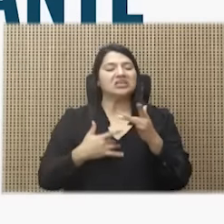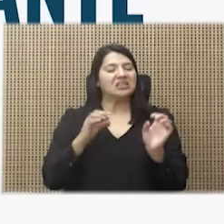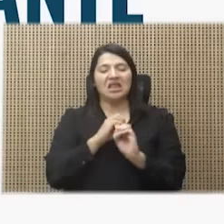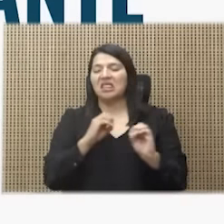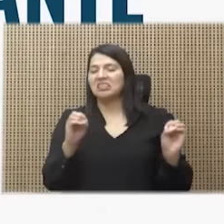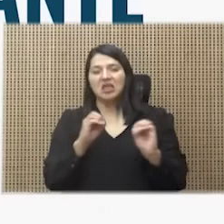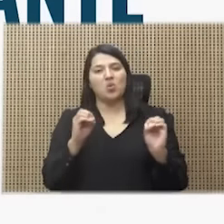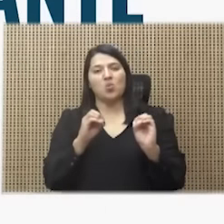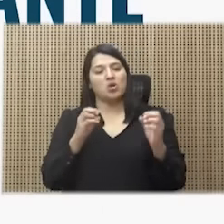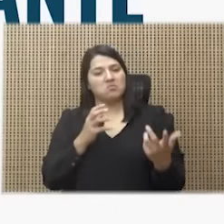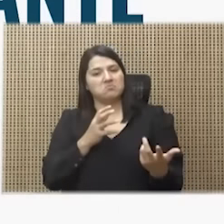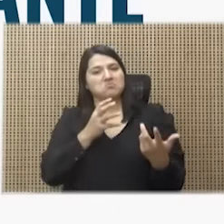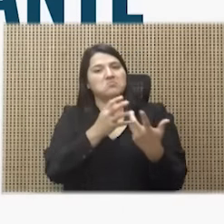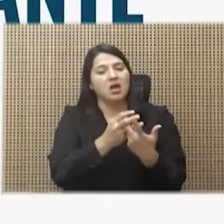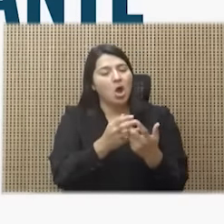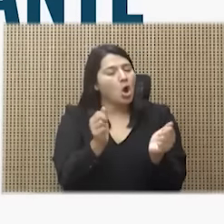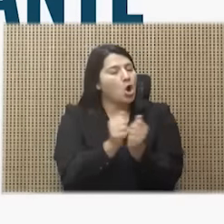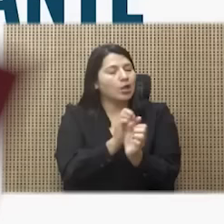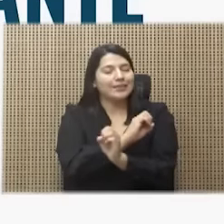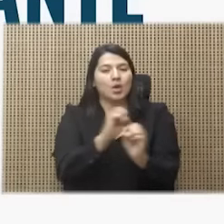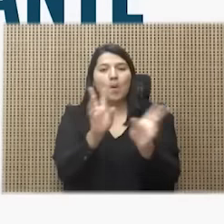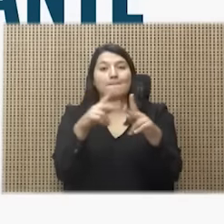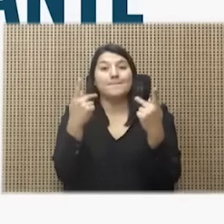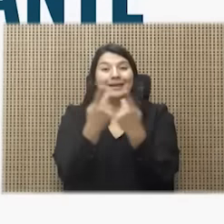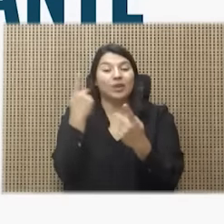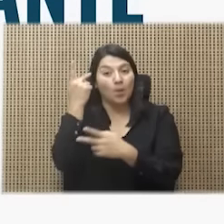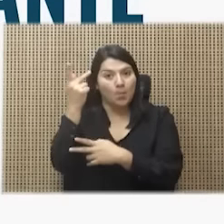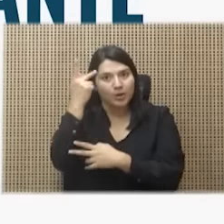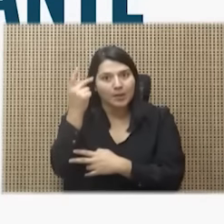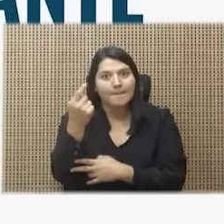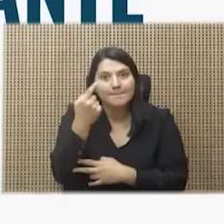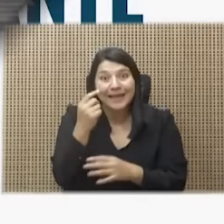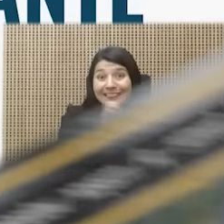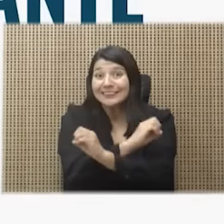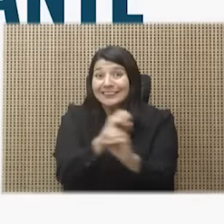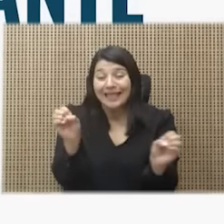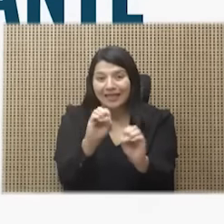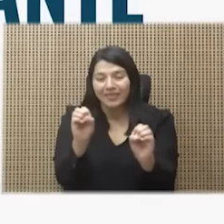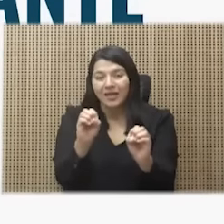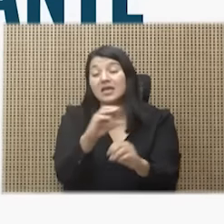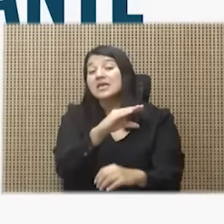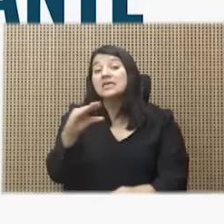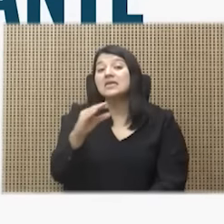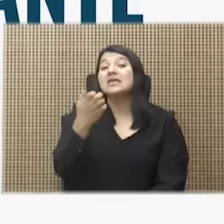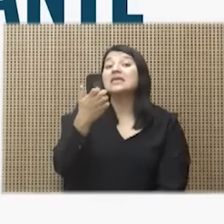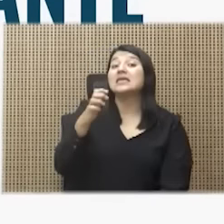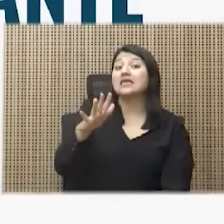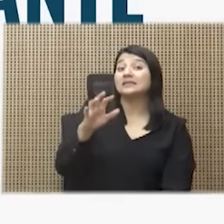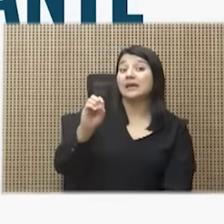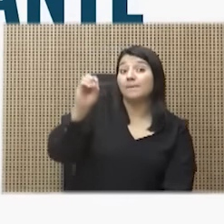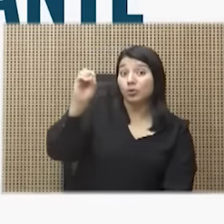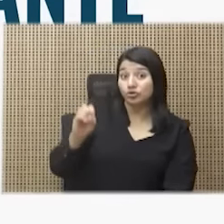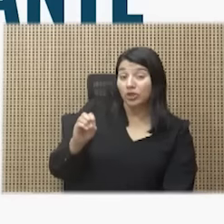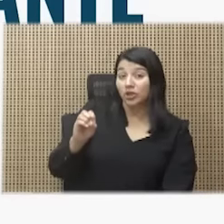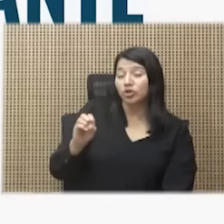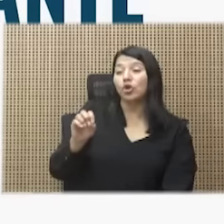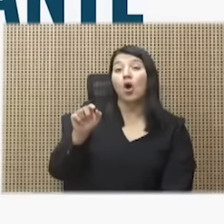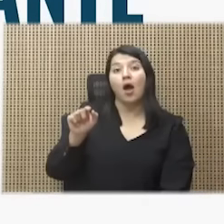por ningún partido político. Óiganlo bien, ninguno. Y del 15% restante,